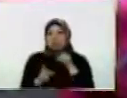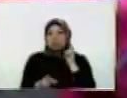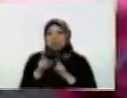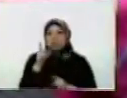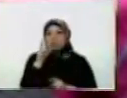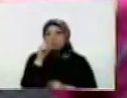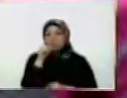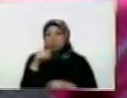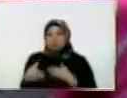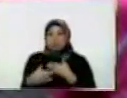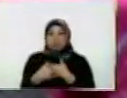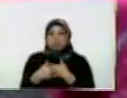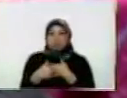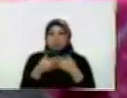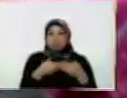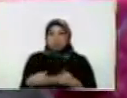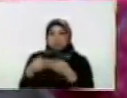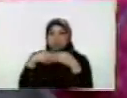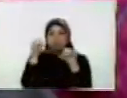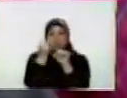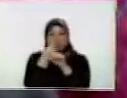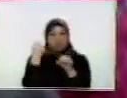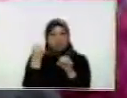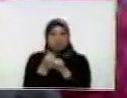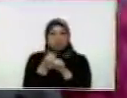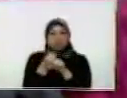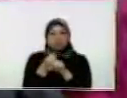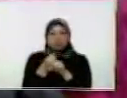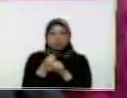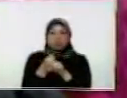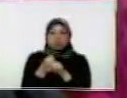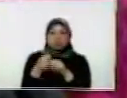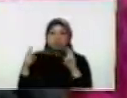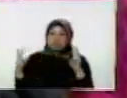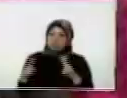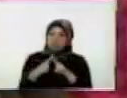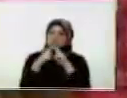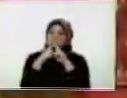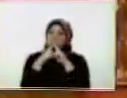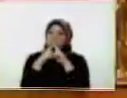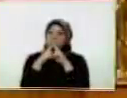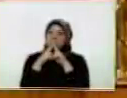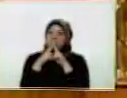la contradicción entre el capital y el trabajo. Pero encontramos pertinencia